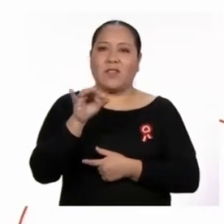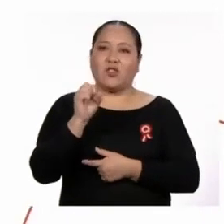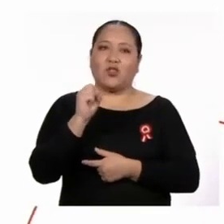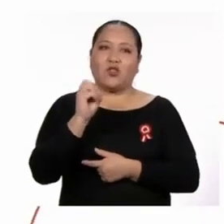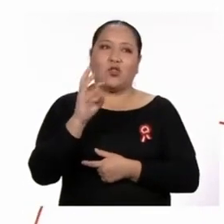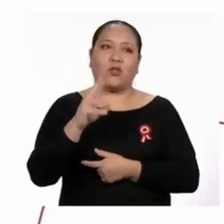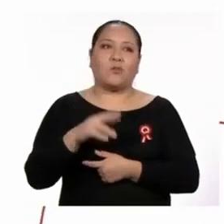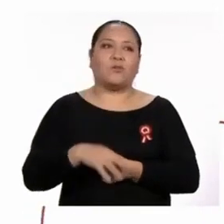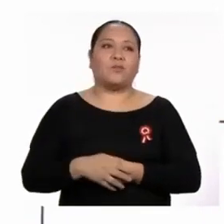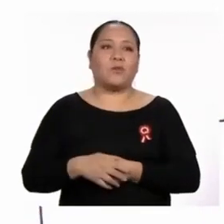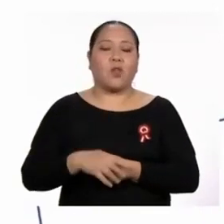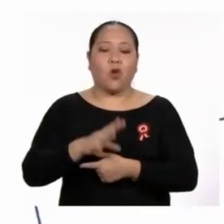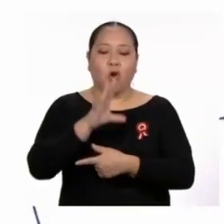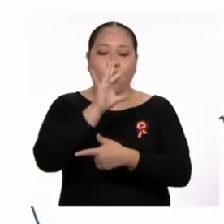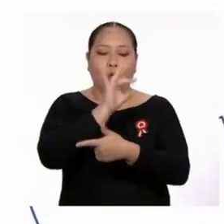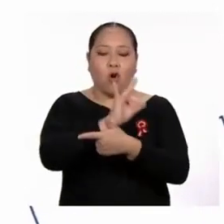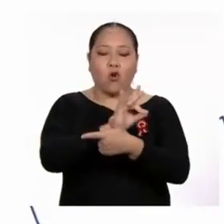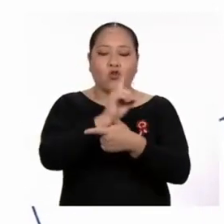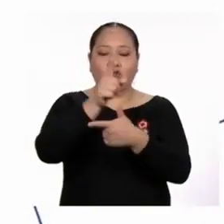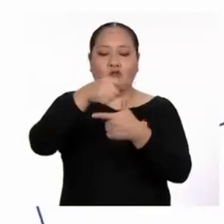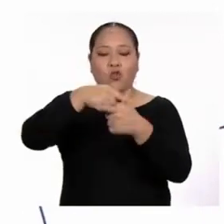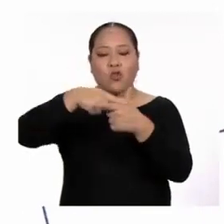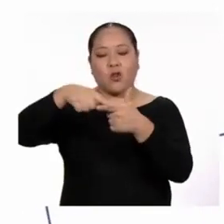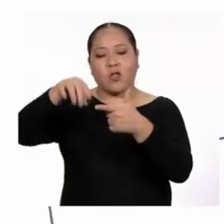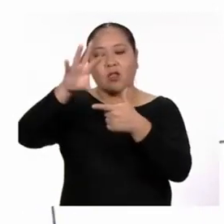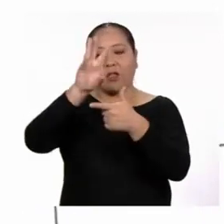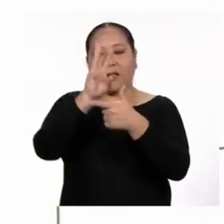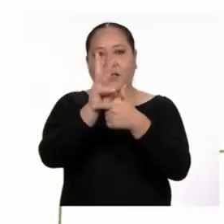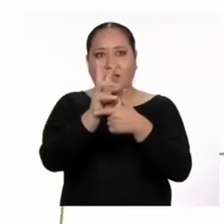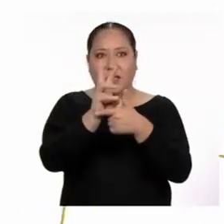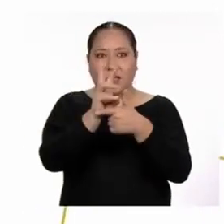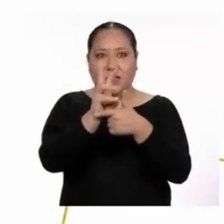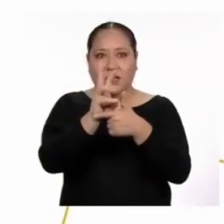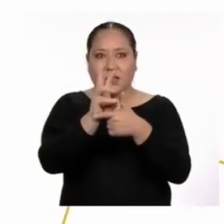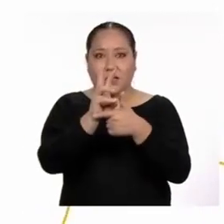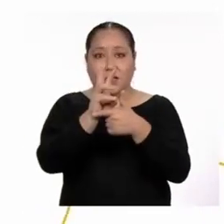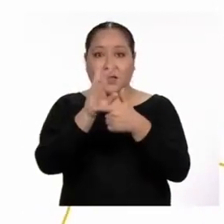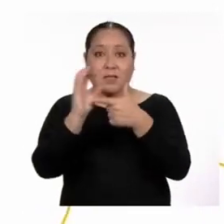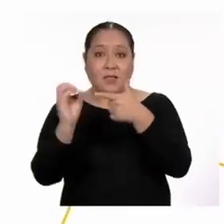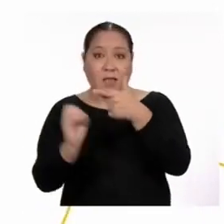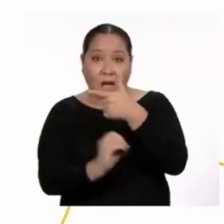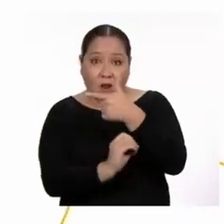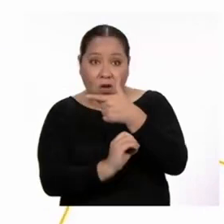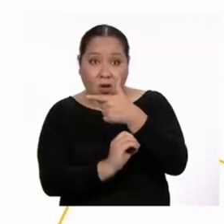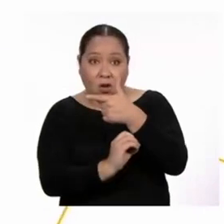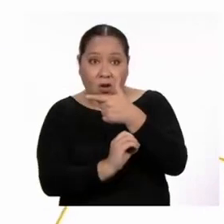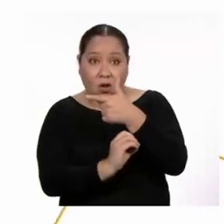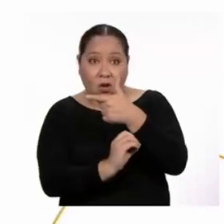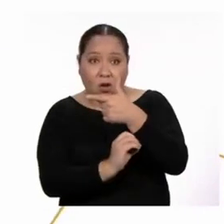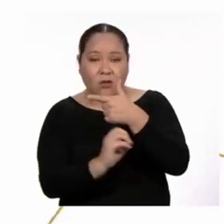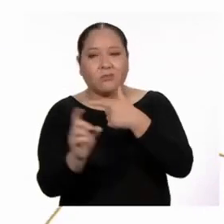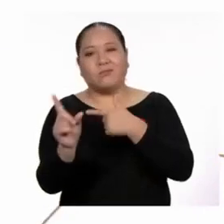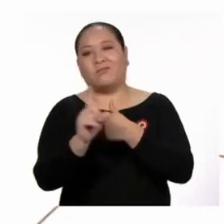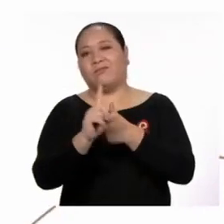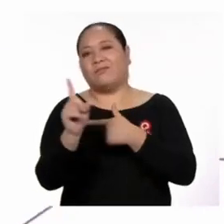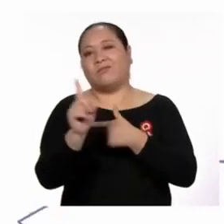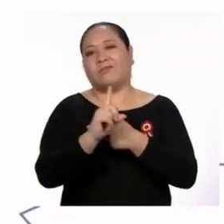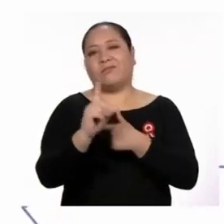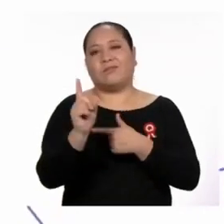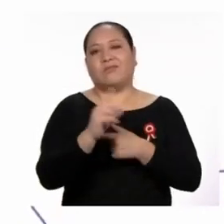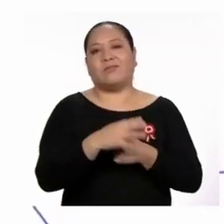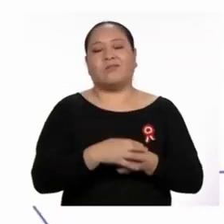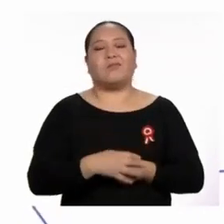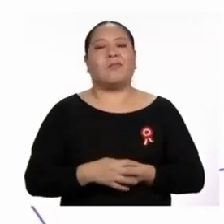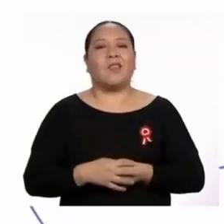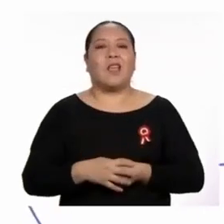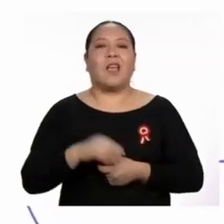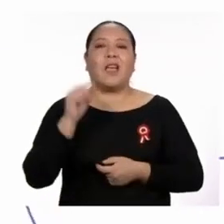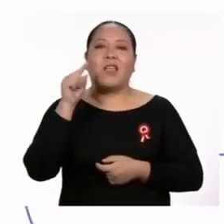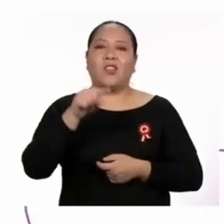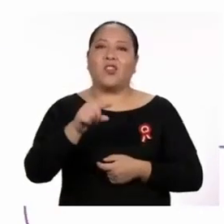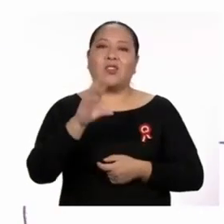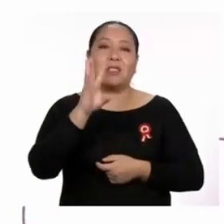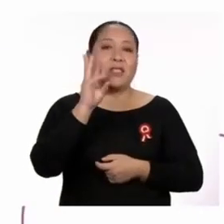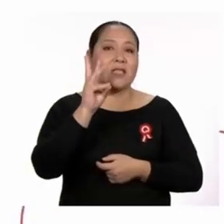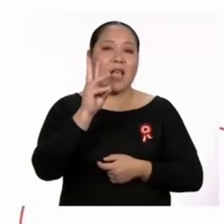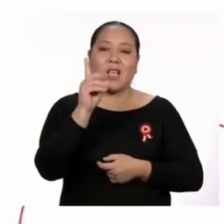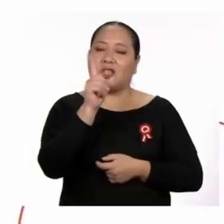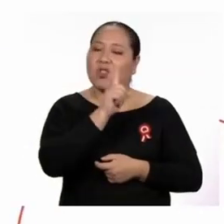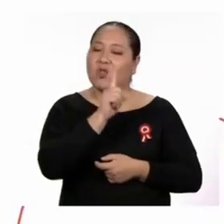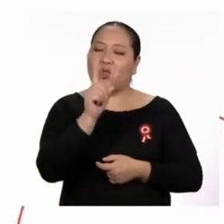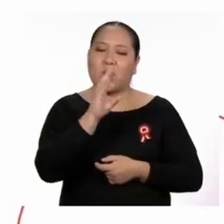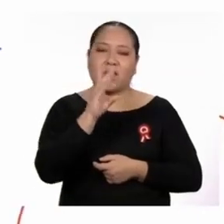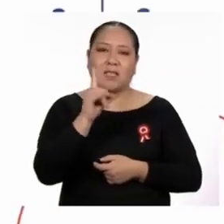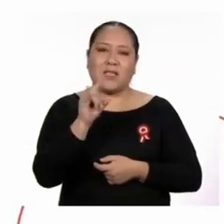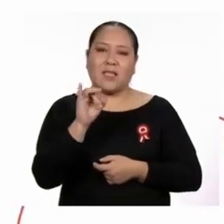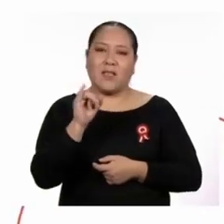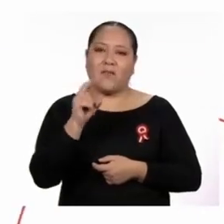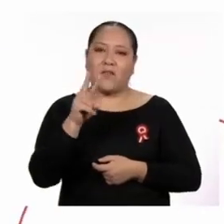Al dividir 8 entre 6, ¿el residuo es 0? No. Entonces, 6 no es